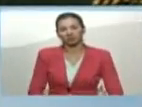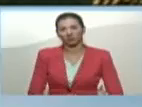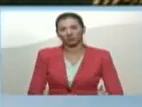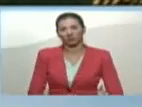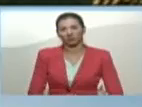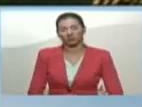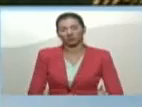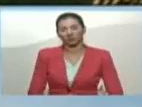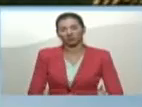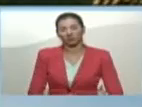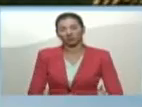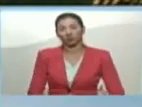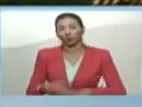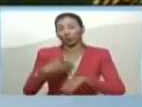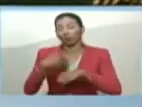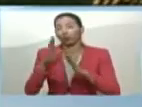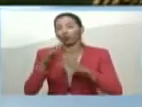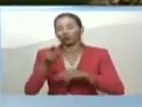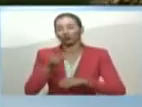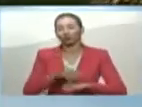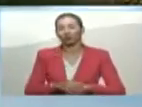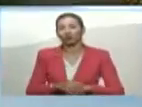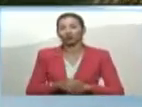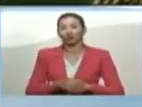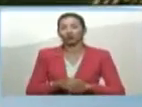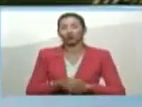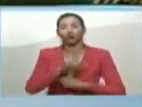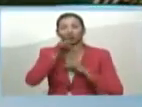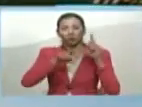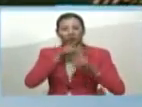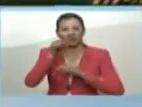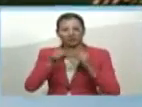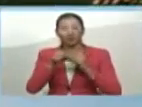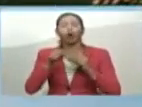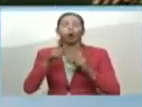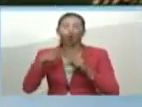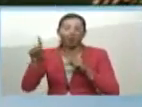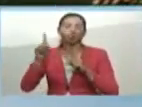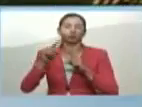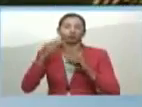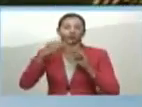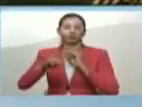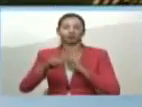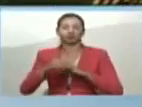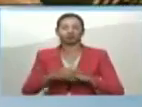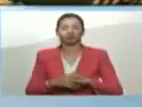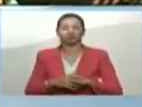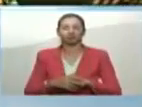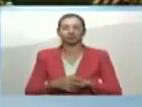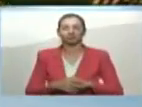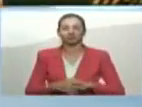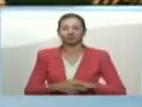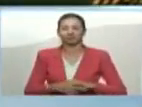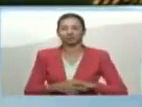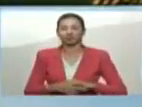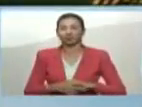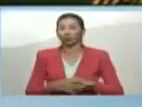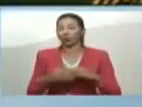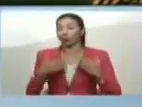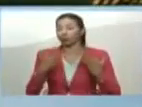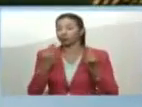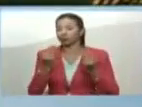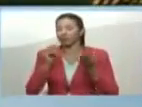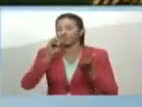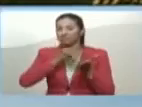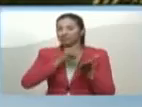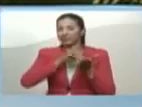Mira, rompimos récord. Vamos a mandar otro Twitter, ¿vale? Ahorita rompimos récord. Vamos